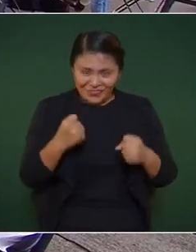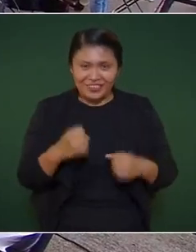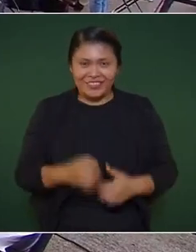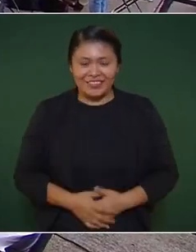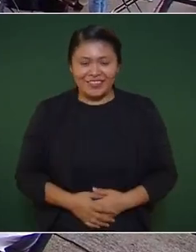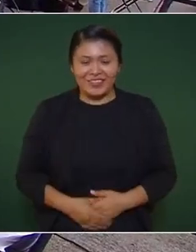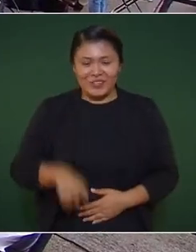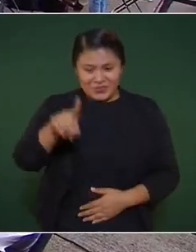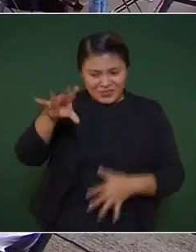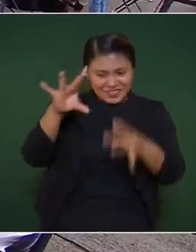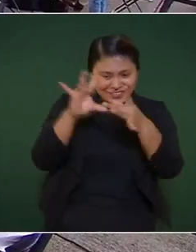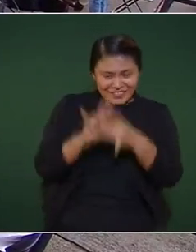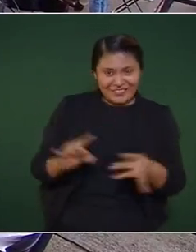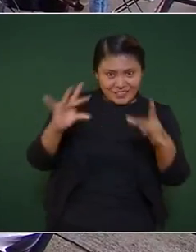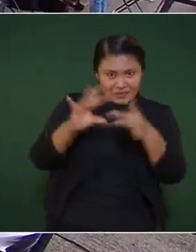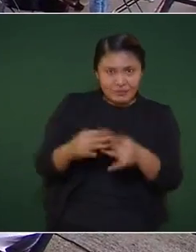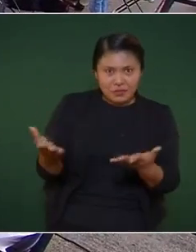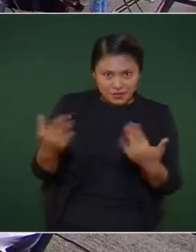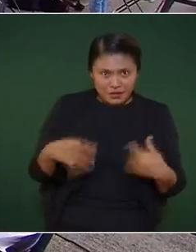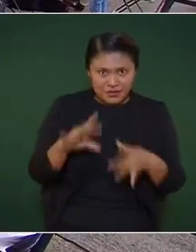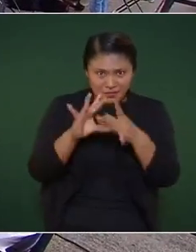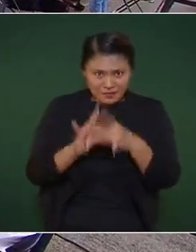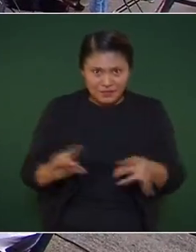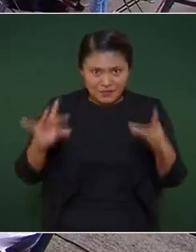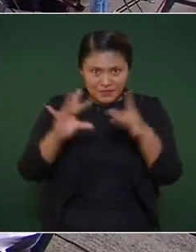A ver, explícalo aquí.